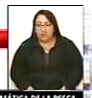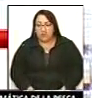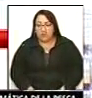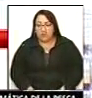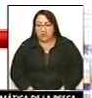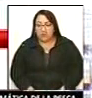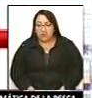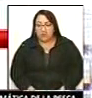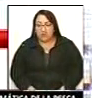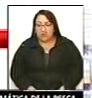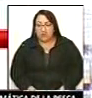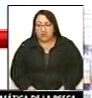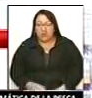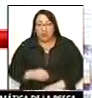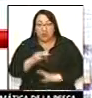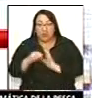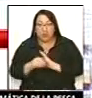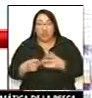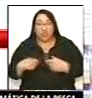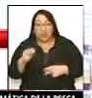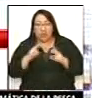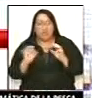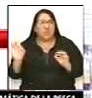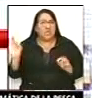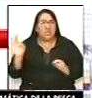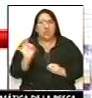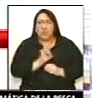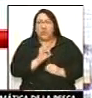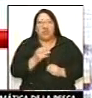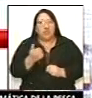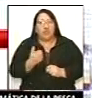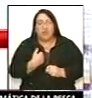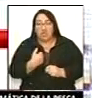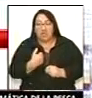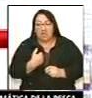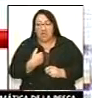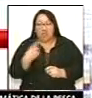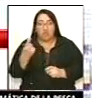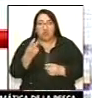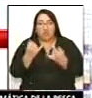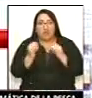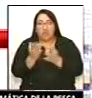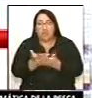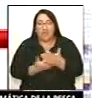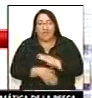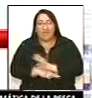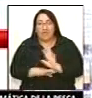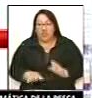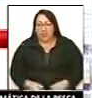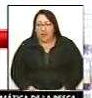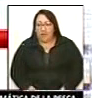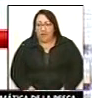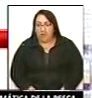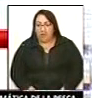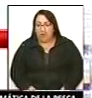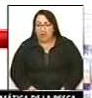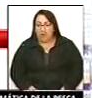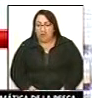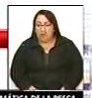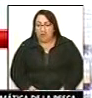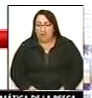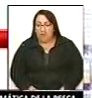En los proyectos que yo he revisado, ninguno tiene ni un solo dato. El dato es cero.